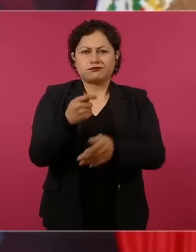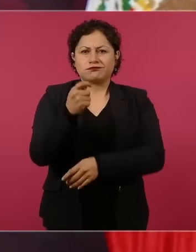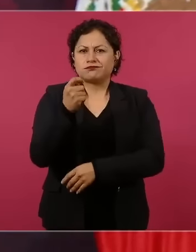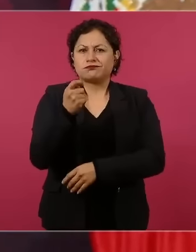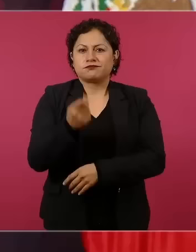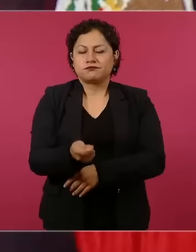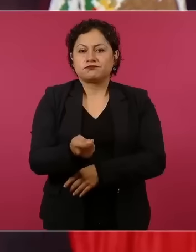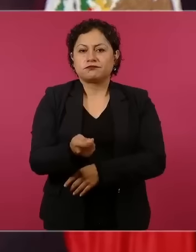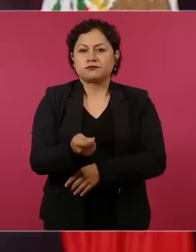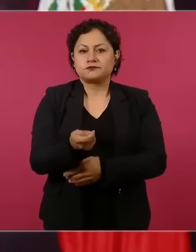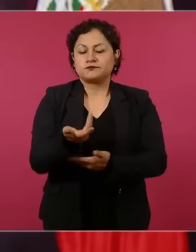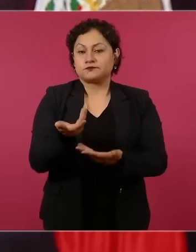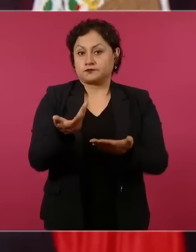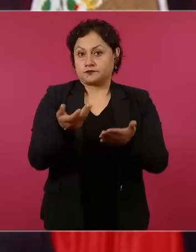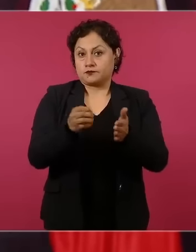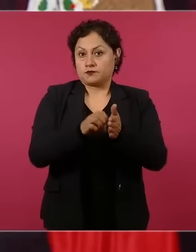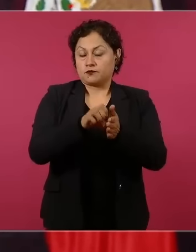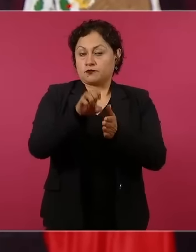el fondo de pensión